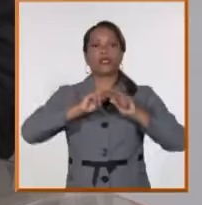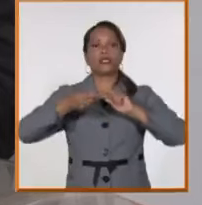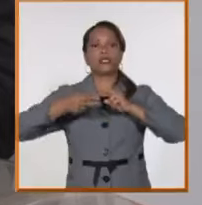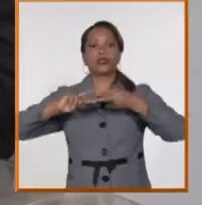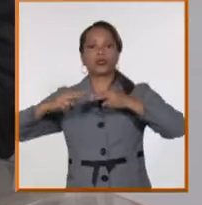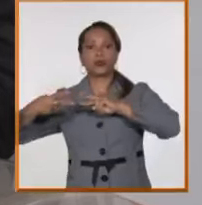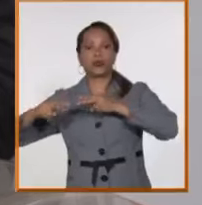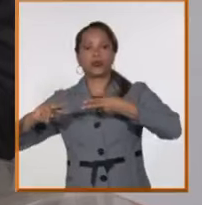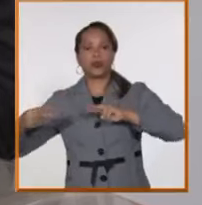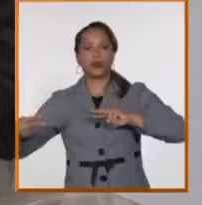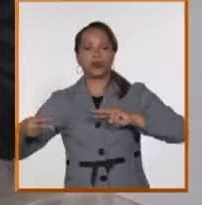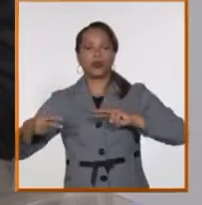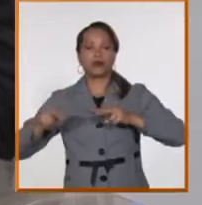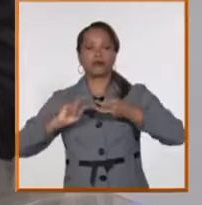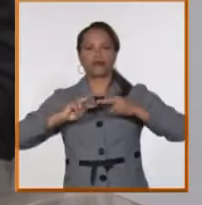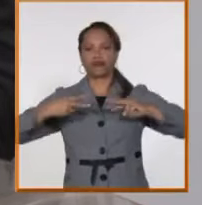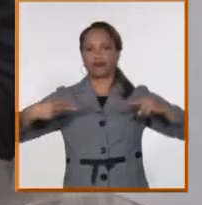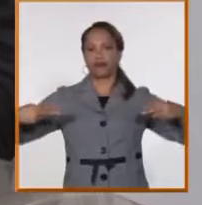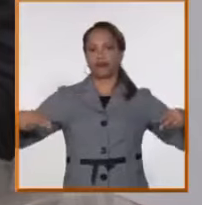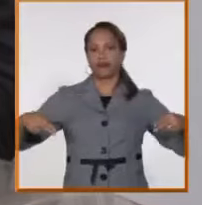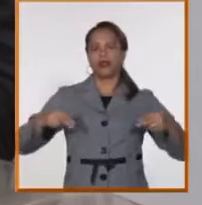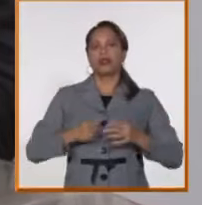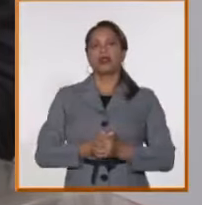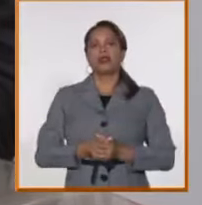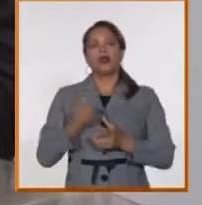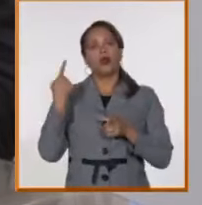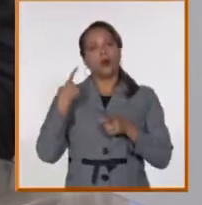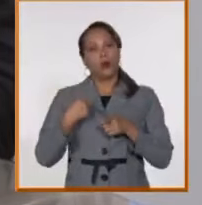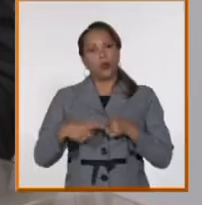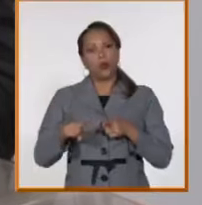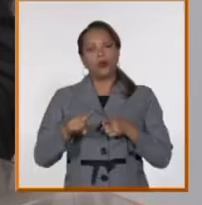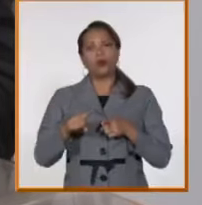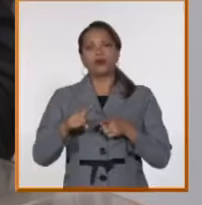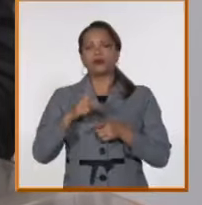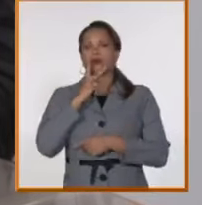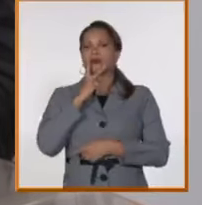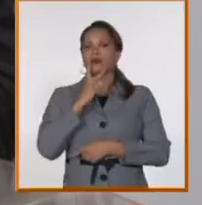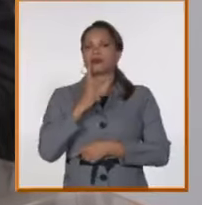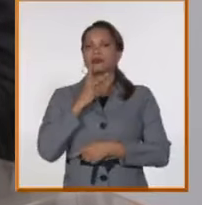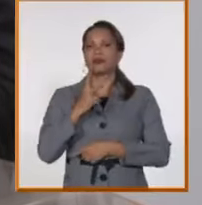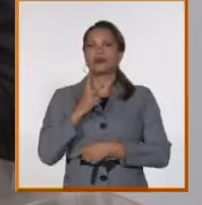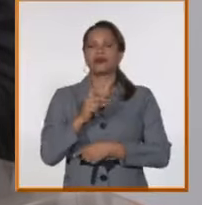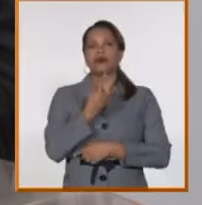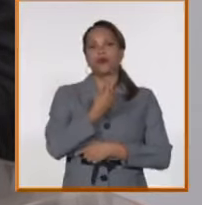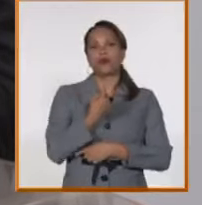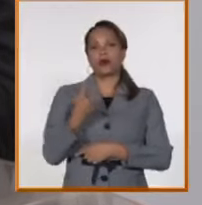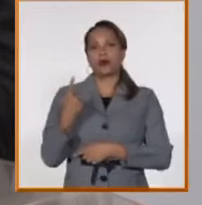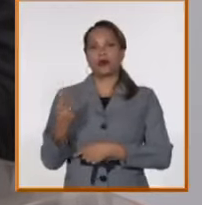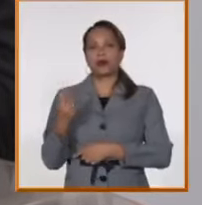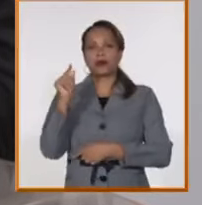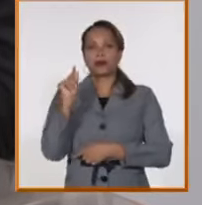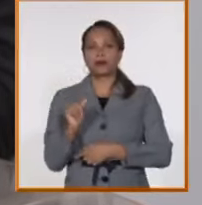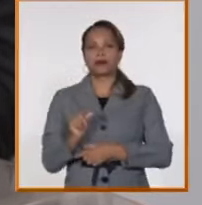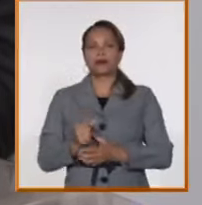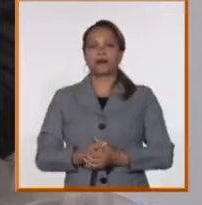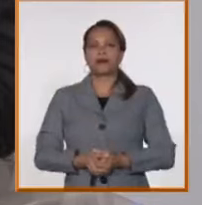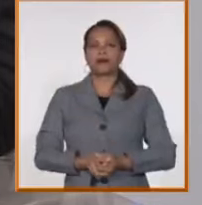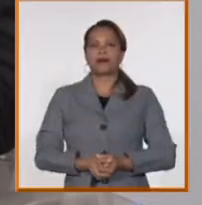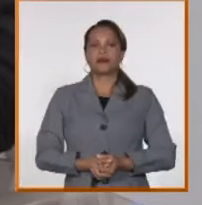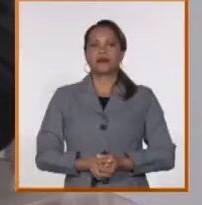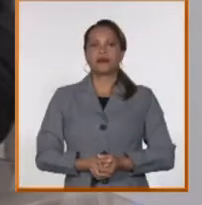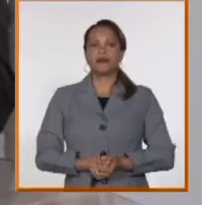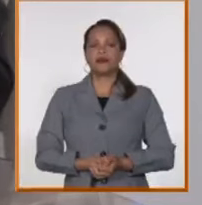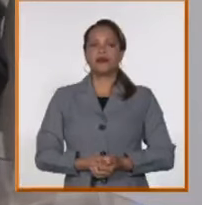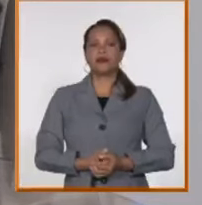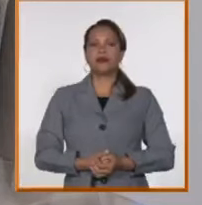Y saré tenemos Entonces el resto que voy a mencionar ahora se dedican tenemos una de cada rama que es la de calzado es la de